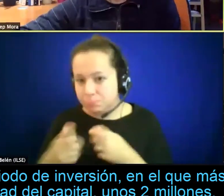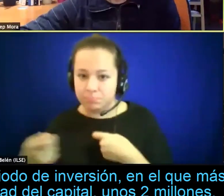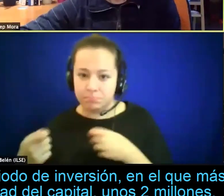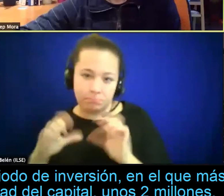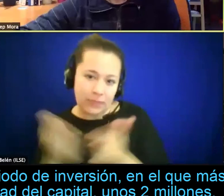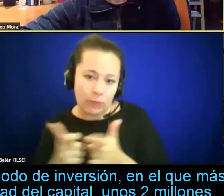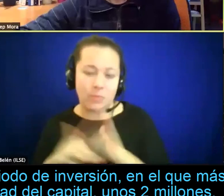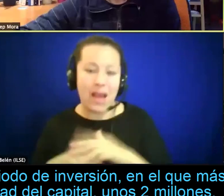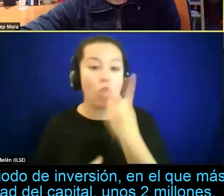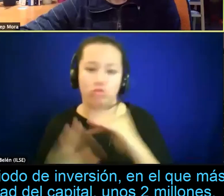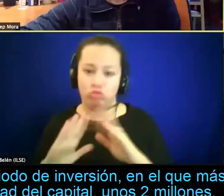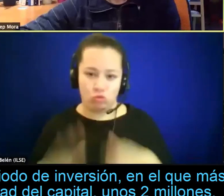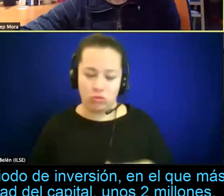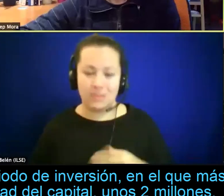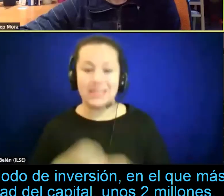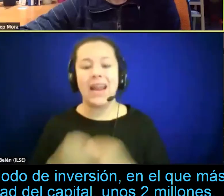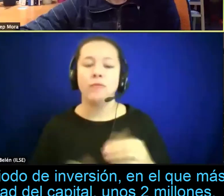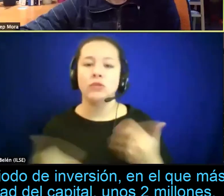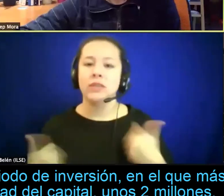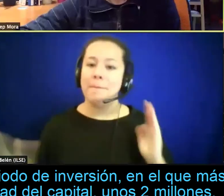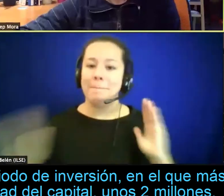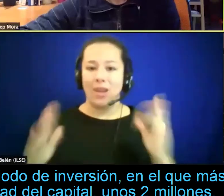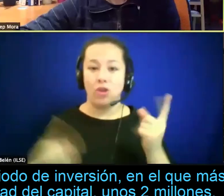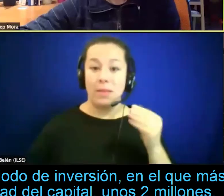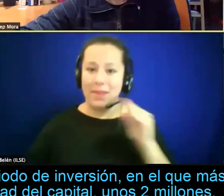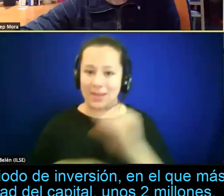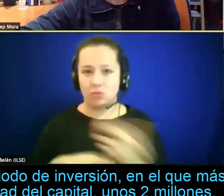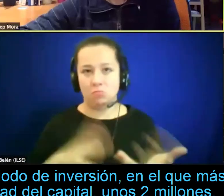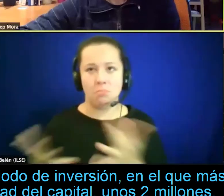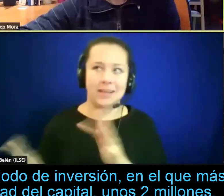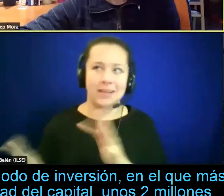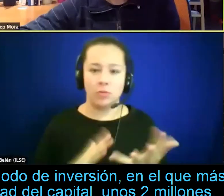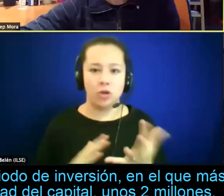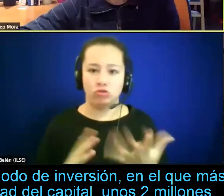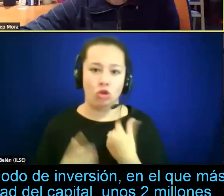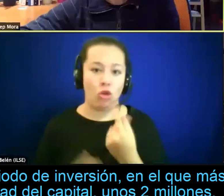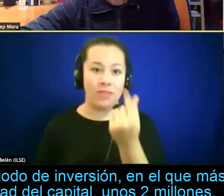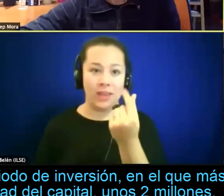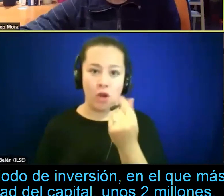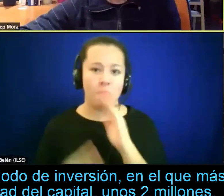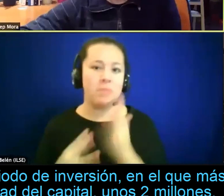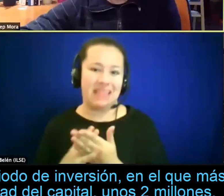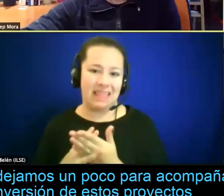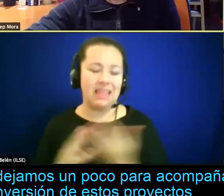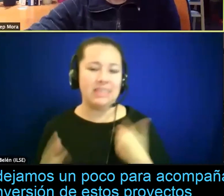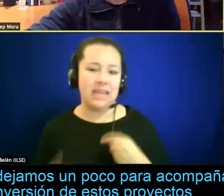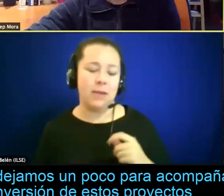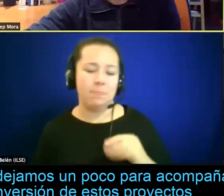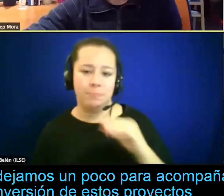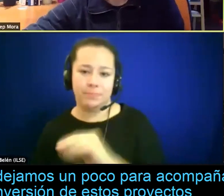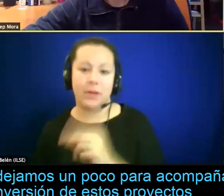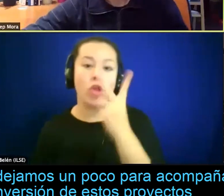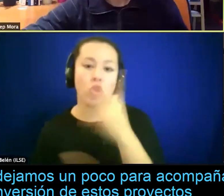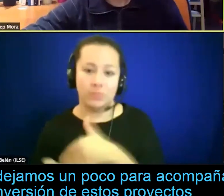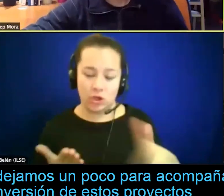en el que más o menos habremos invertido la mitad del capital, unos 2 millones, y el resto, los otros 2